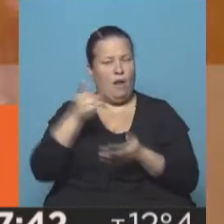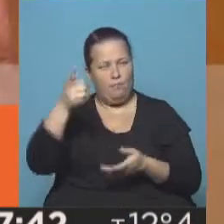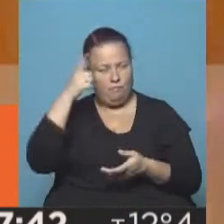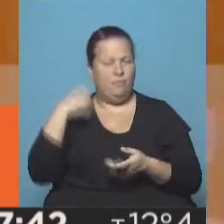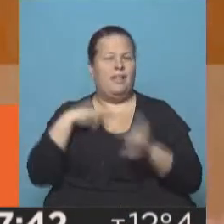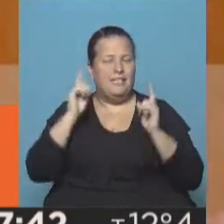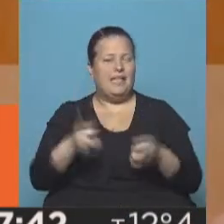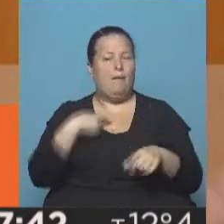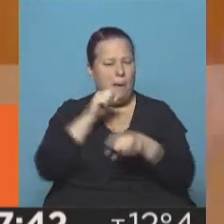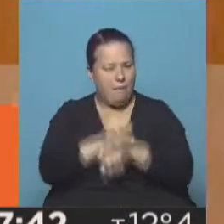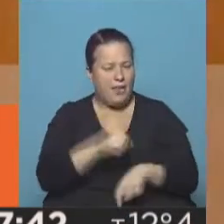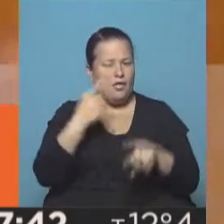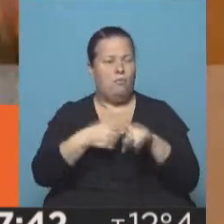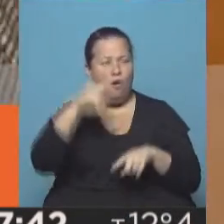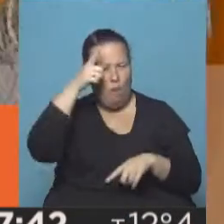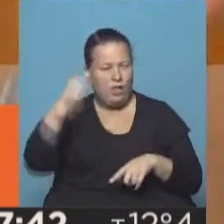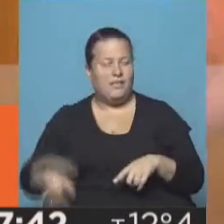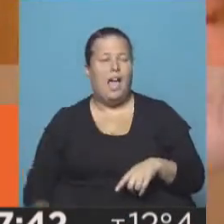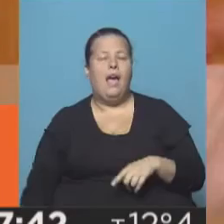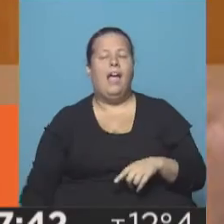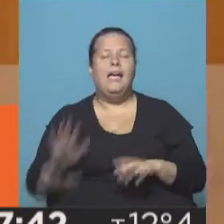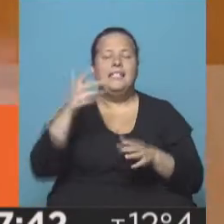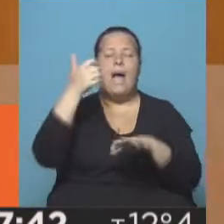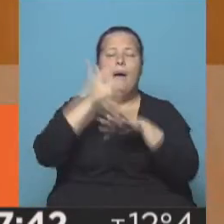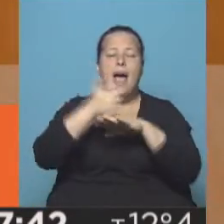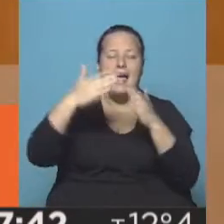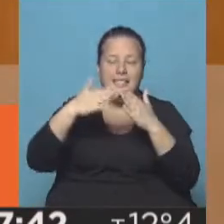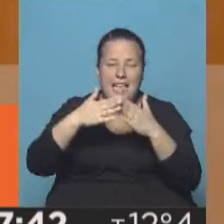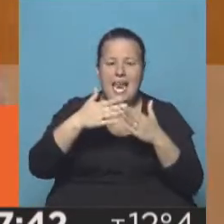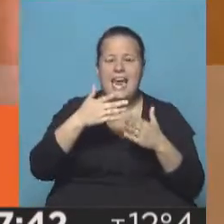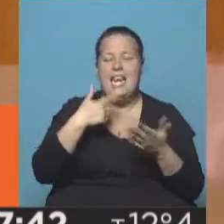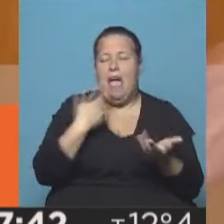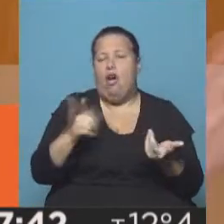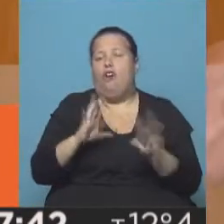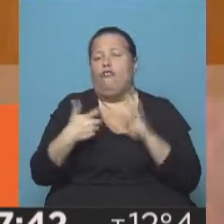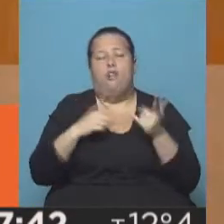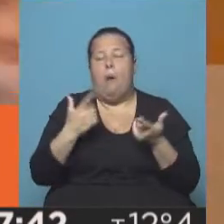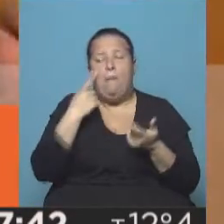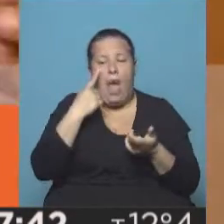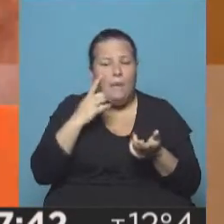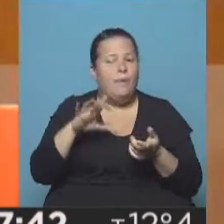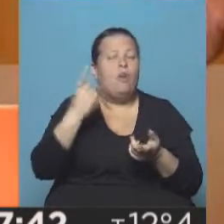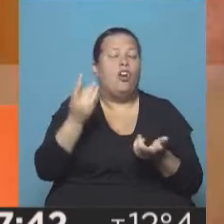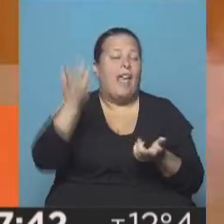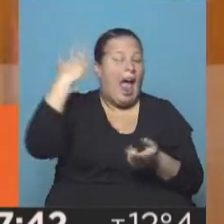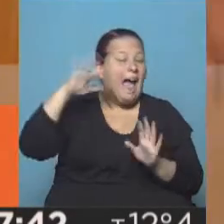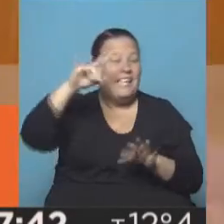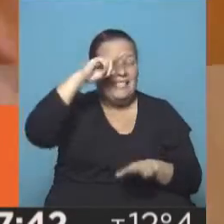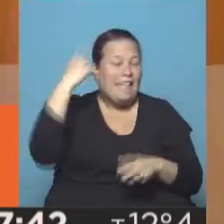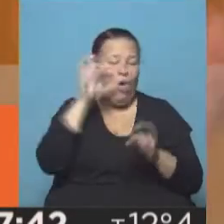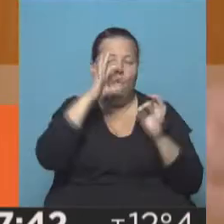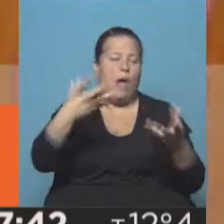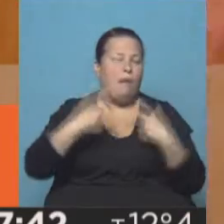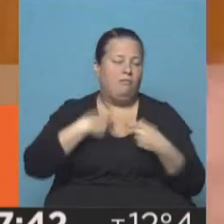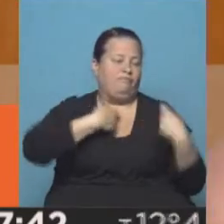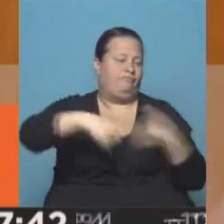yo también fui presa por los edictos policiales, por estar parada en una esquina, por donde no tenía otra oportunidad, porque hubo un Estado ausente que me